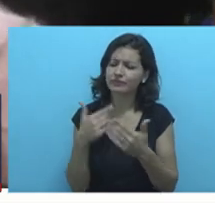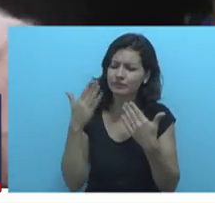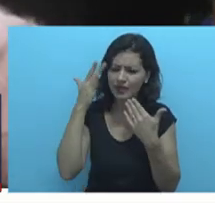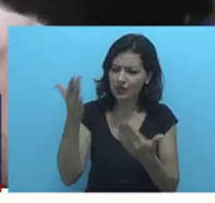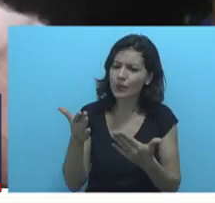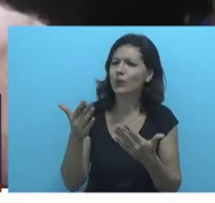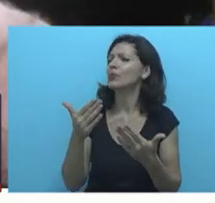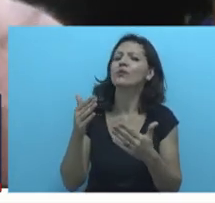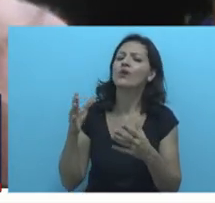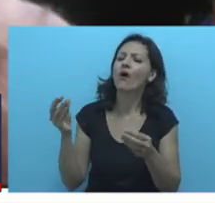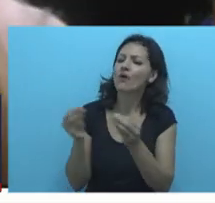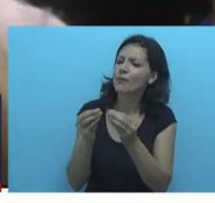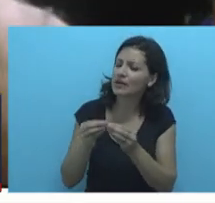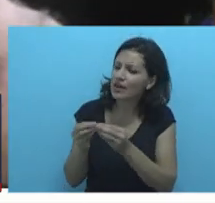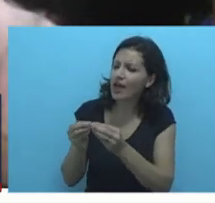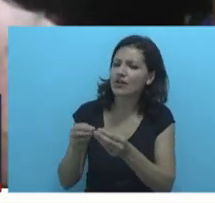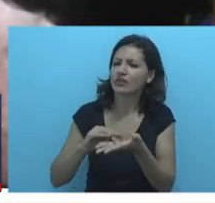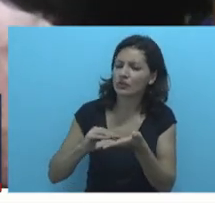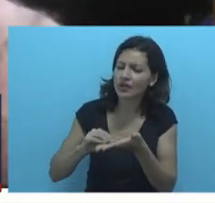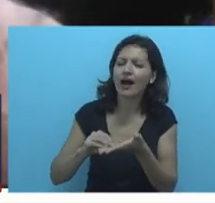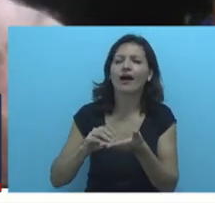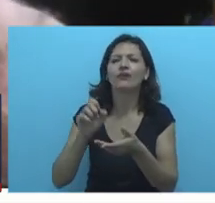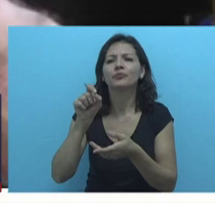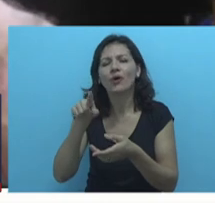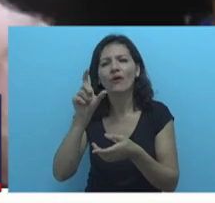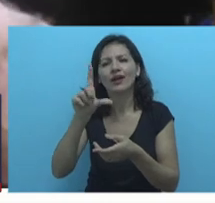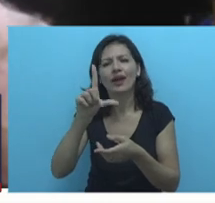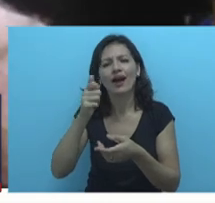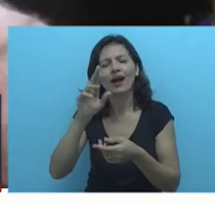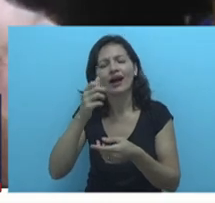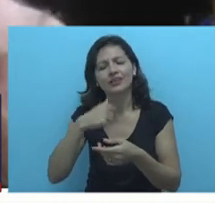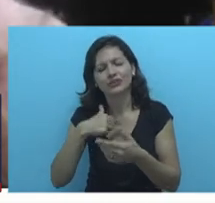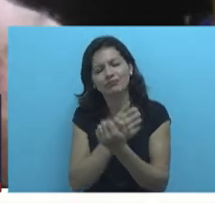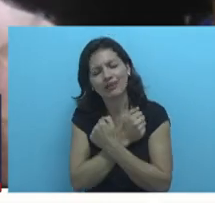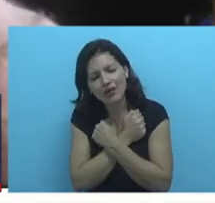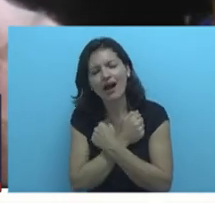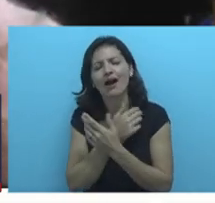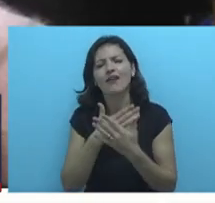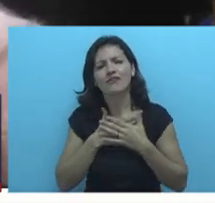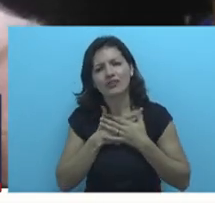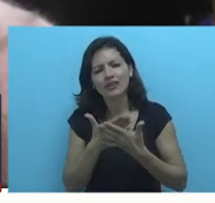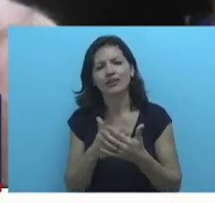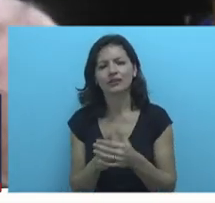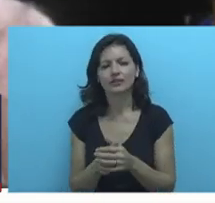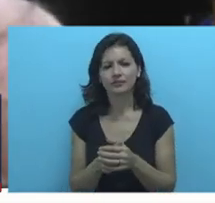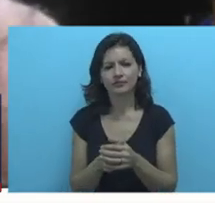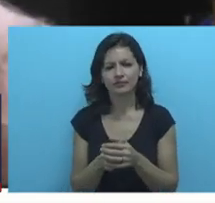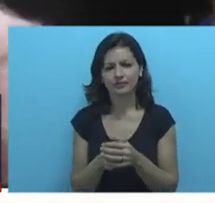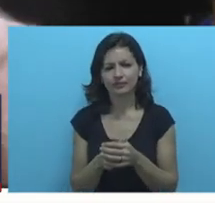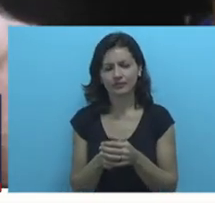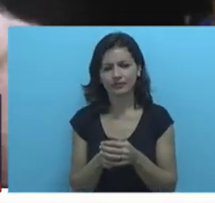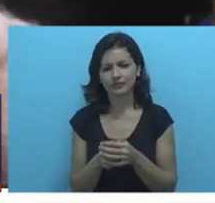compañeras socialistas, bueno, en especial a Clara, sabes que te aprecio mucho y te acompaño en este momento. Y quiero